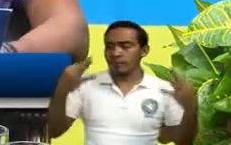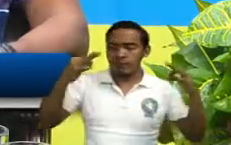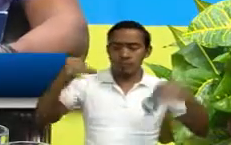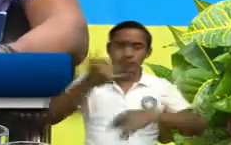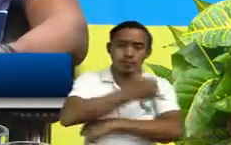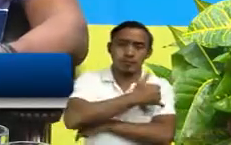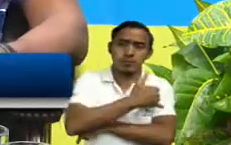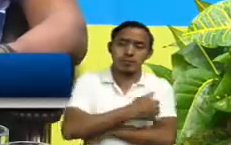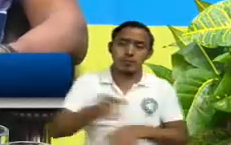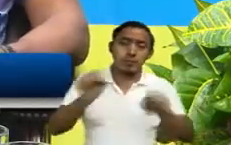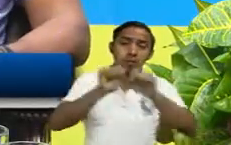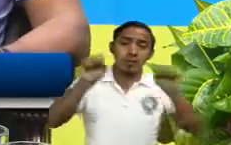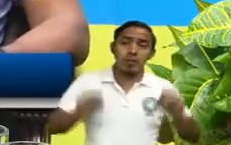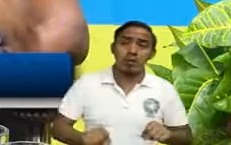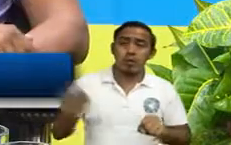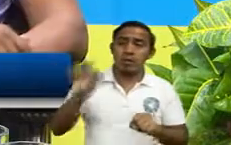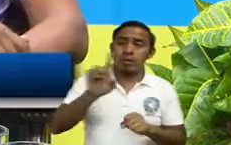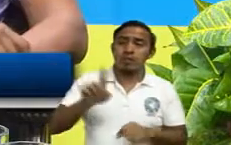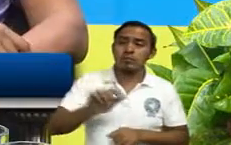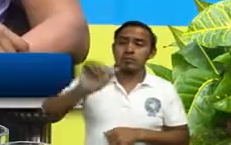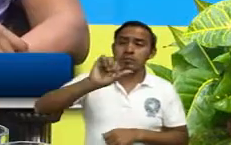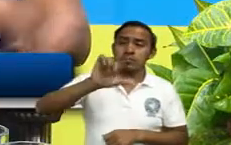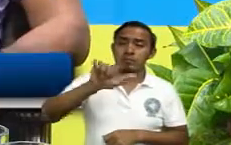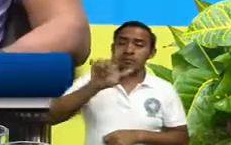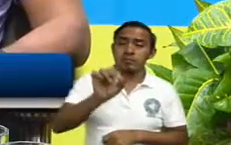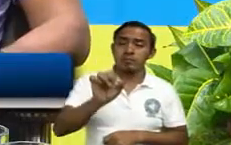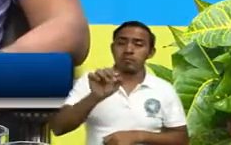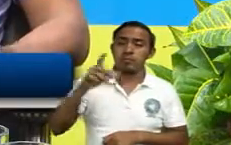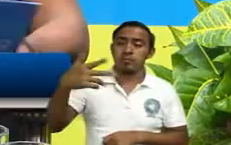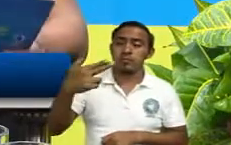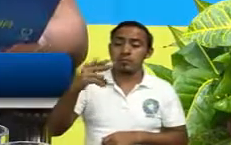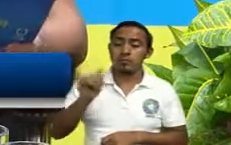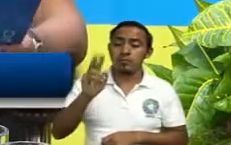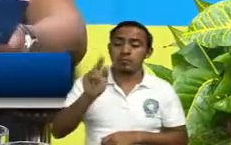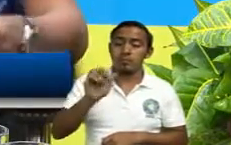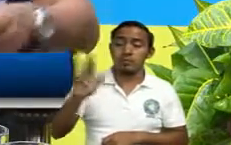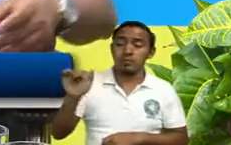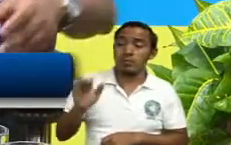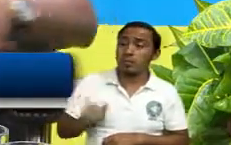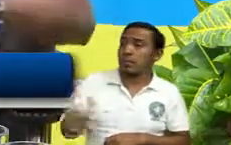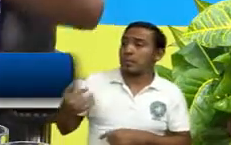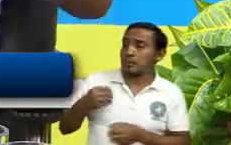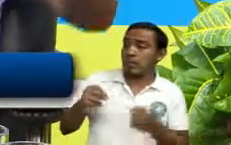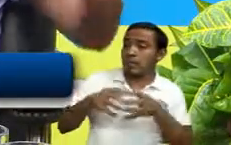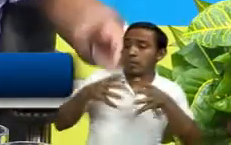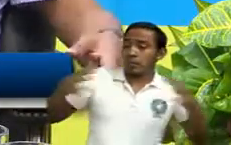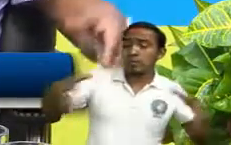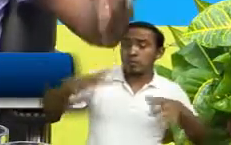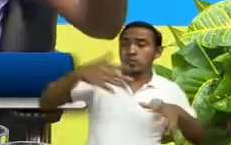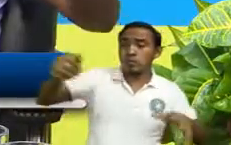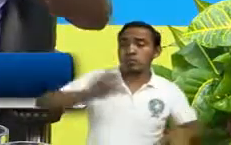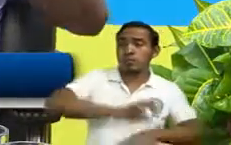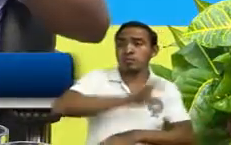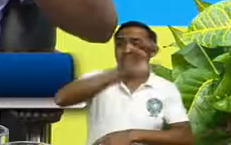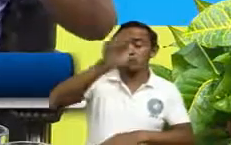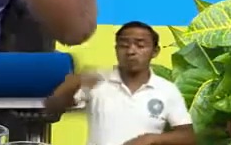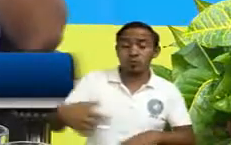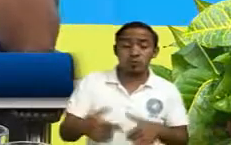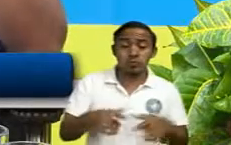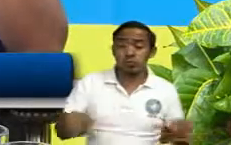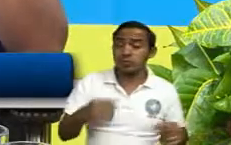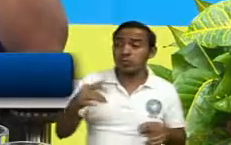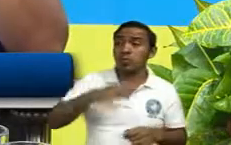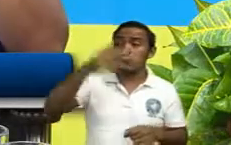o el taller conocido es el que está en el Aldo Chavarría. Esto se ha expandido, me dice, a varios departamentos, no solo aquí en Managua